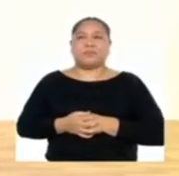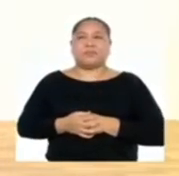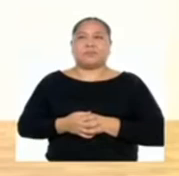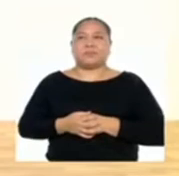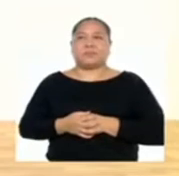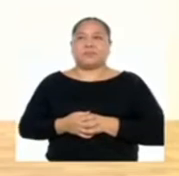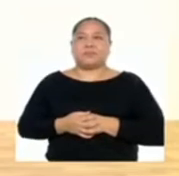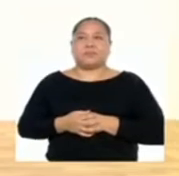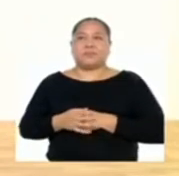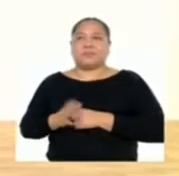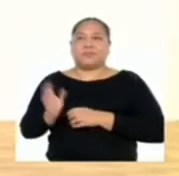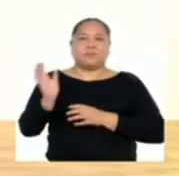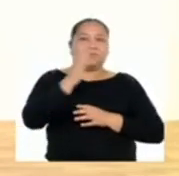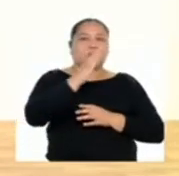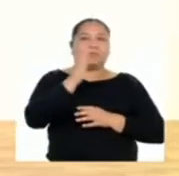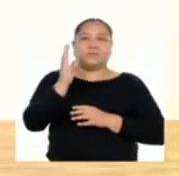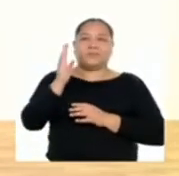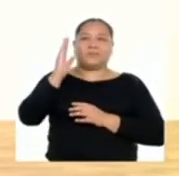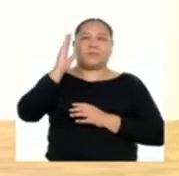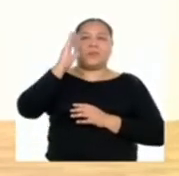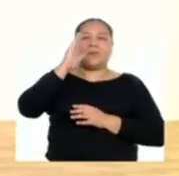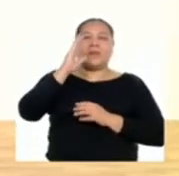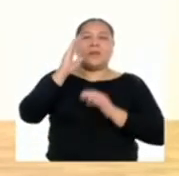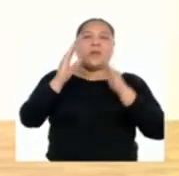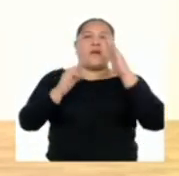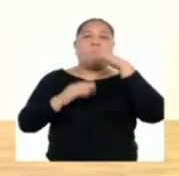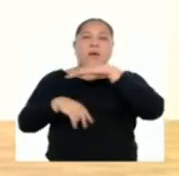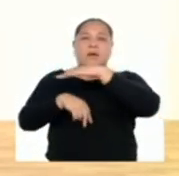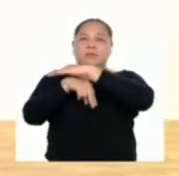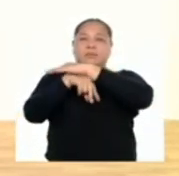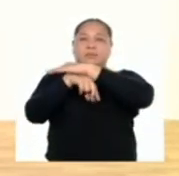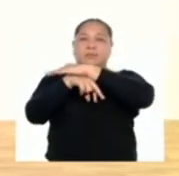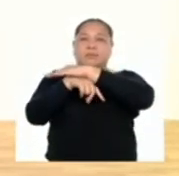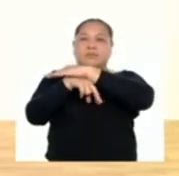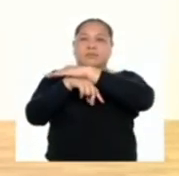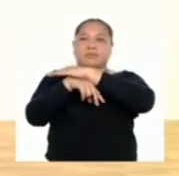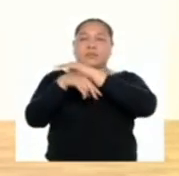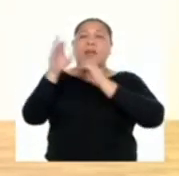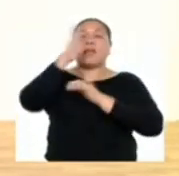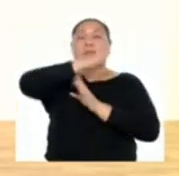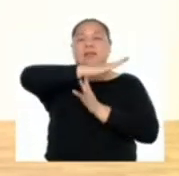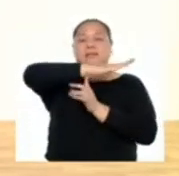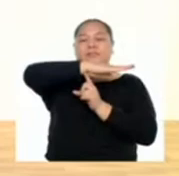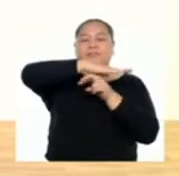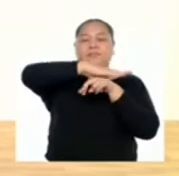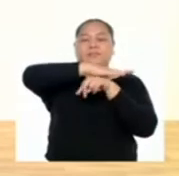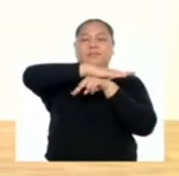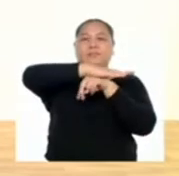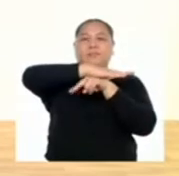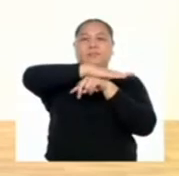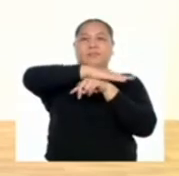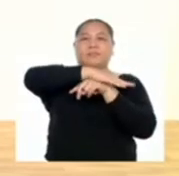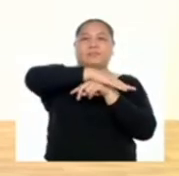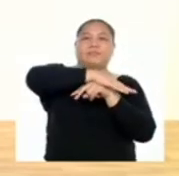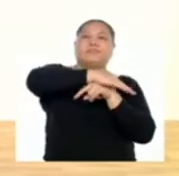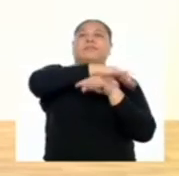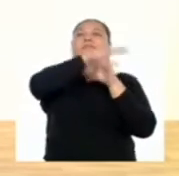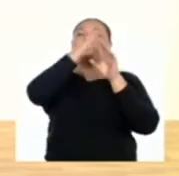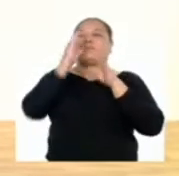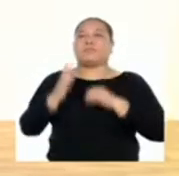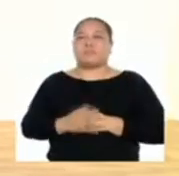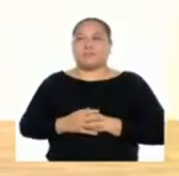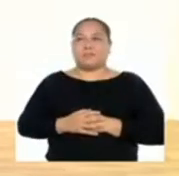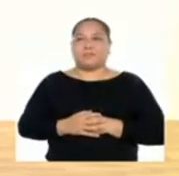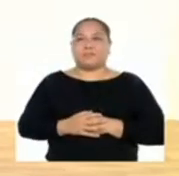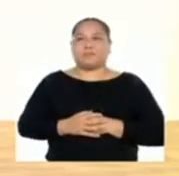a abrir. Bajo. Espalda recta, las 2 piernas estiradas. Regreso. Y